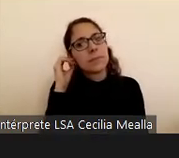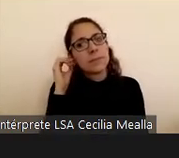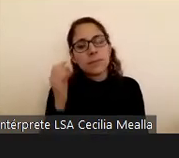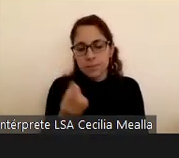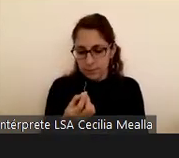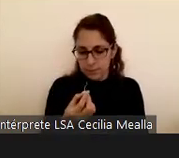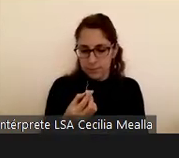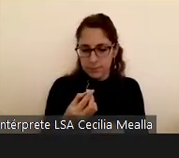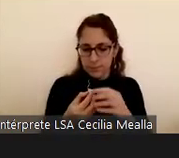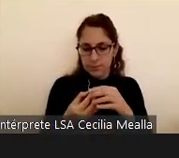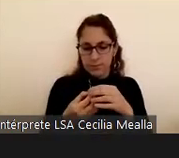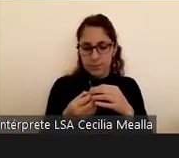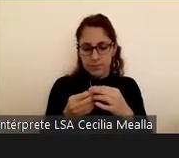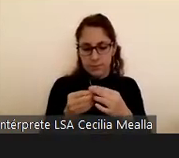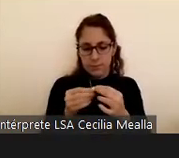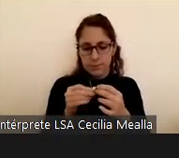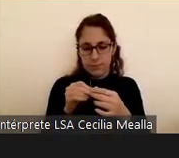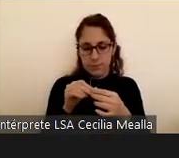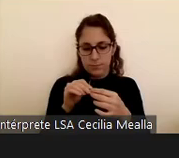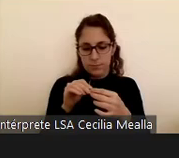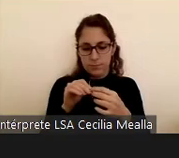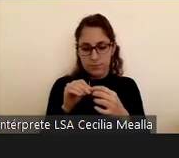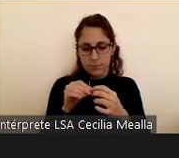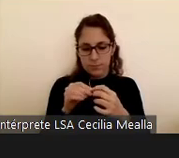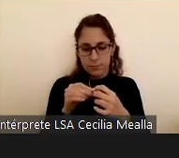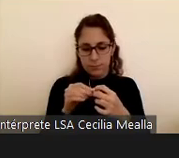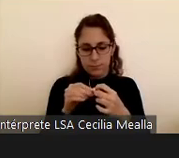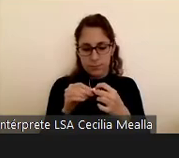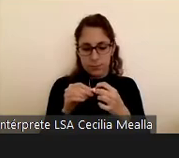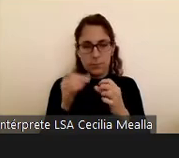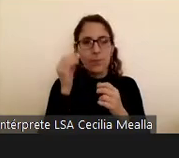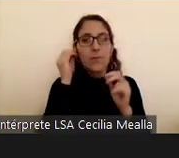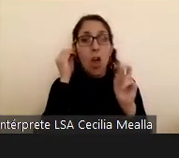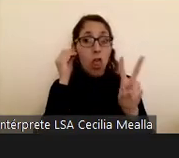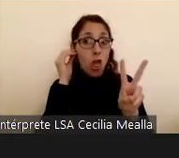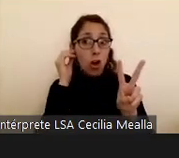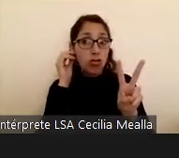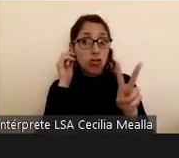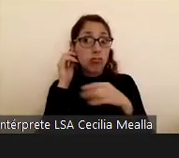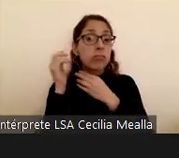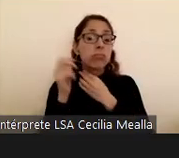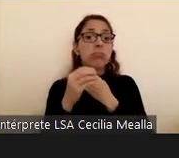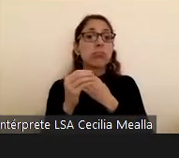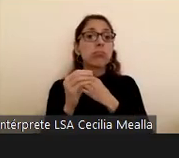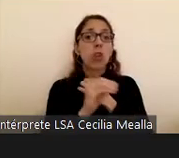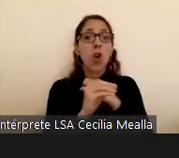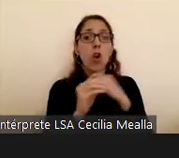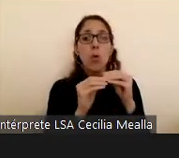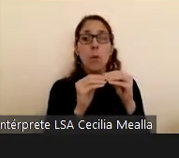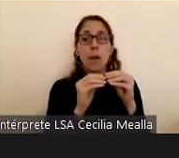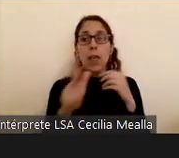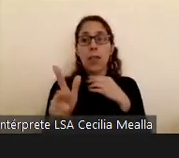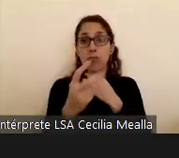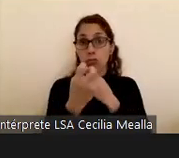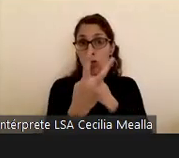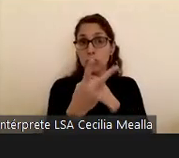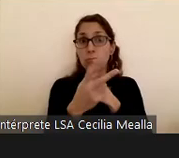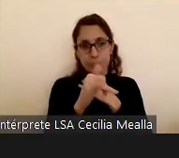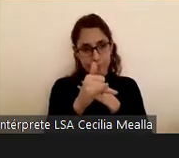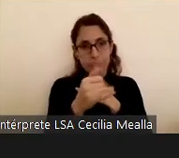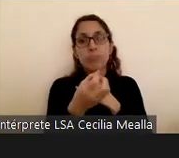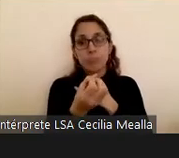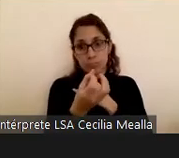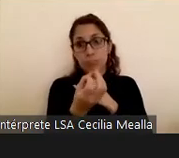Paso 2. Muy bien, paso 2, porque